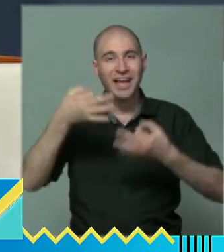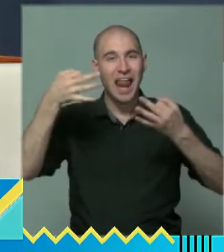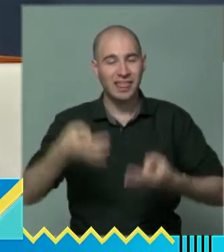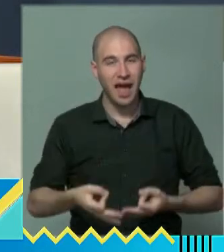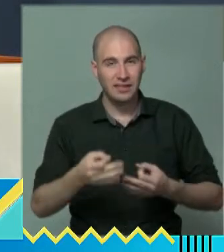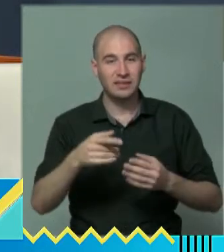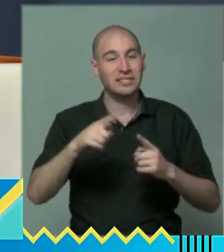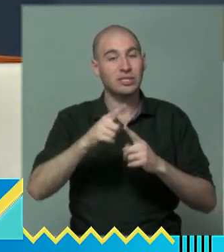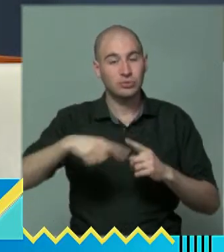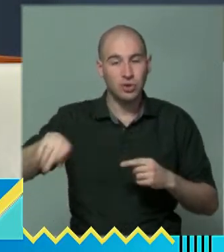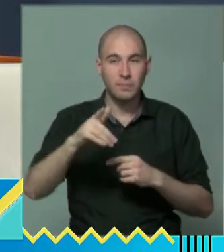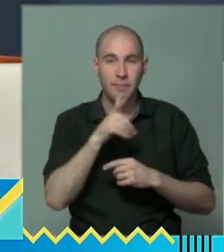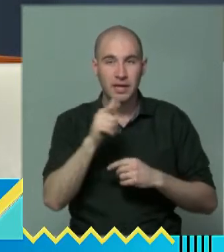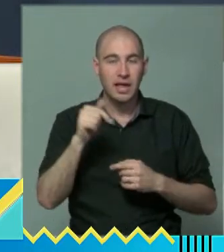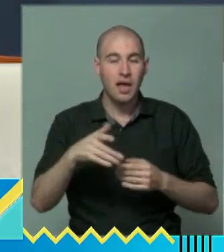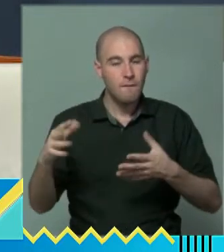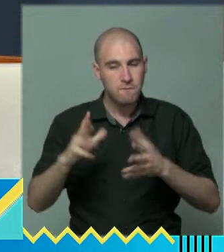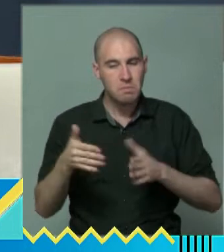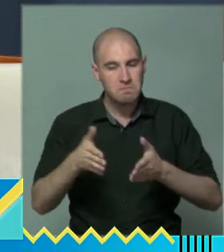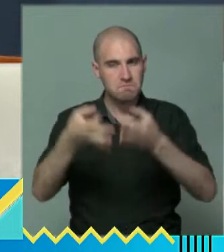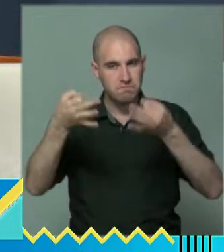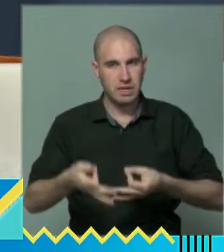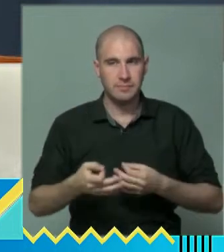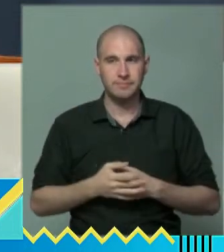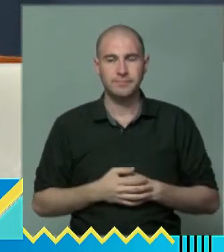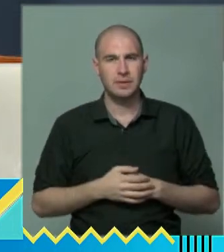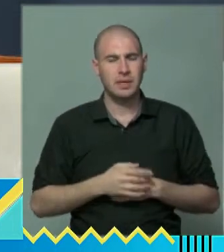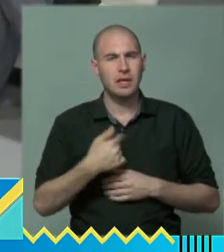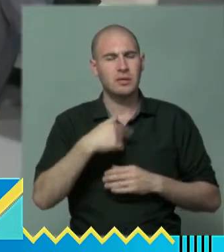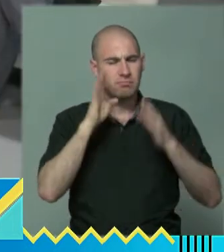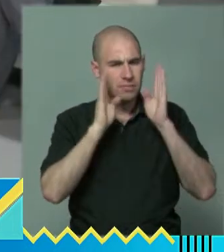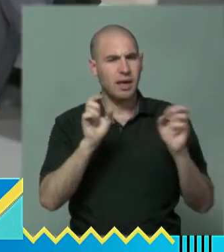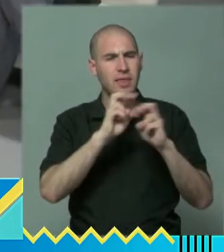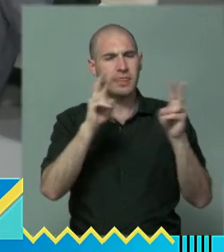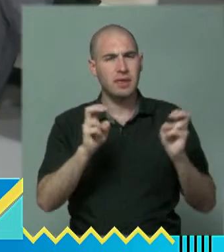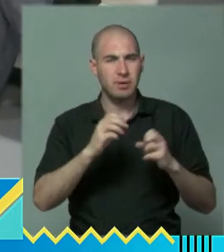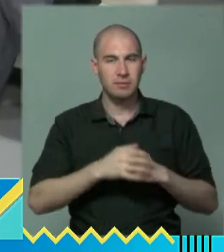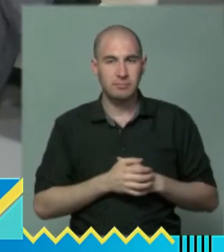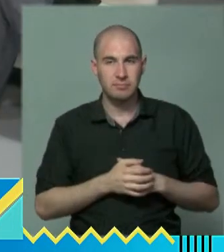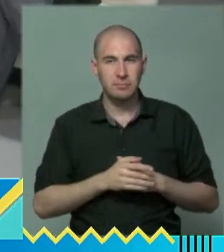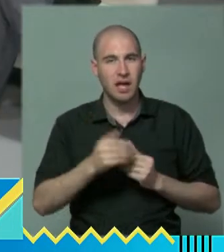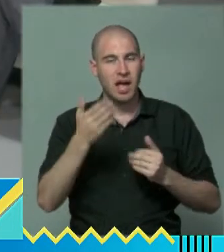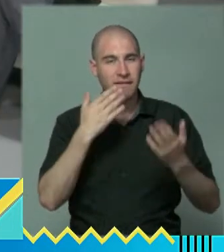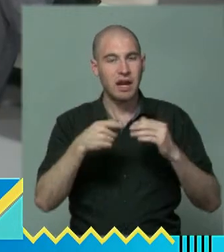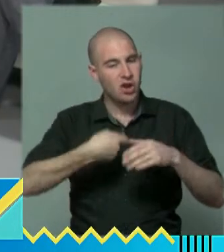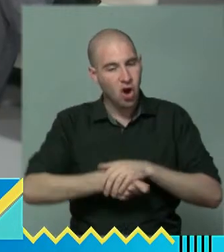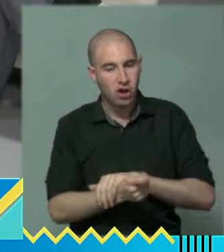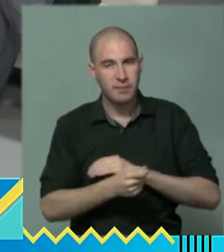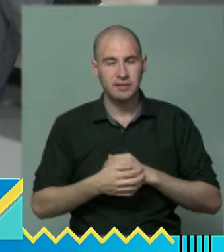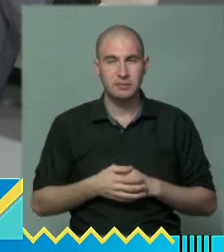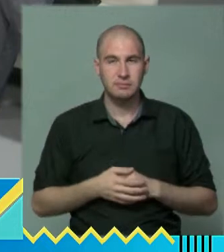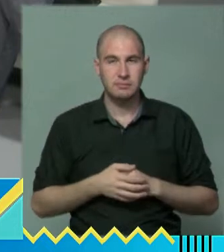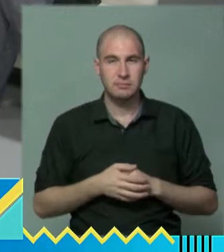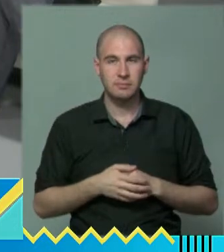de nuestras instituciones, me parece que el camino es el correcto. Me gustaría hacer foco en el tema justamente hablamos de coimas. Vamos